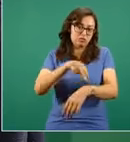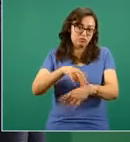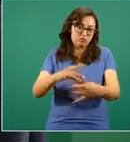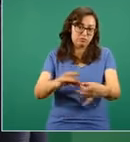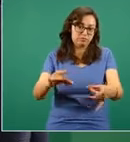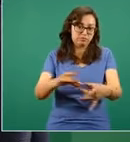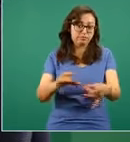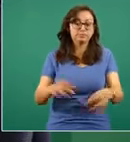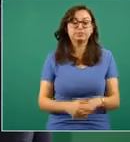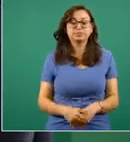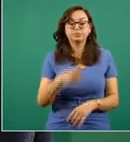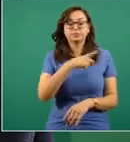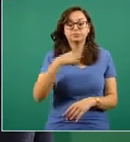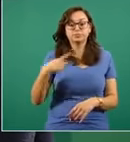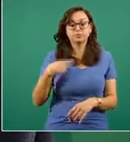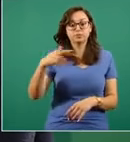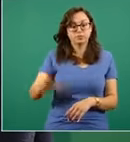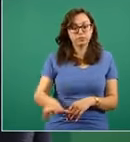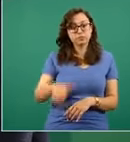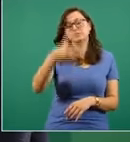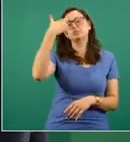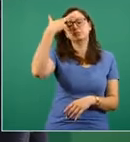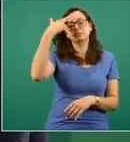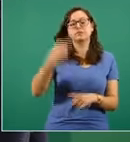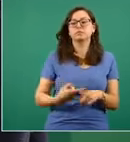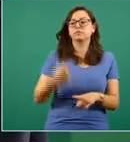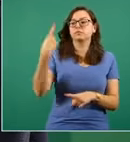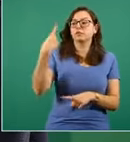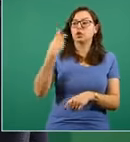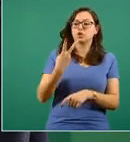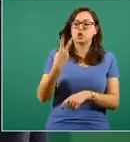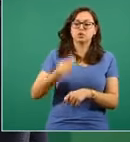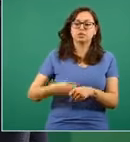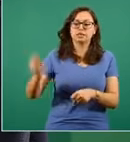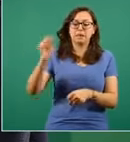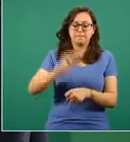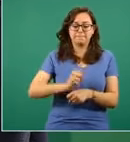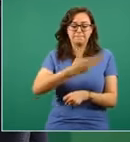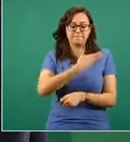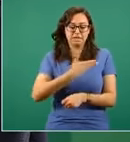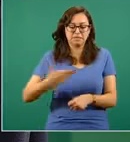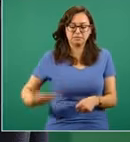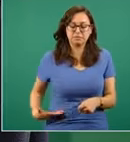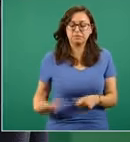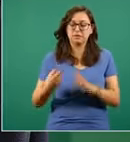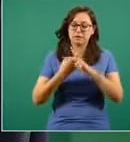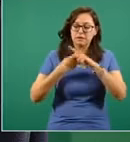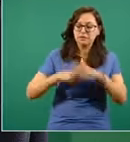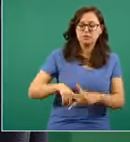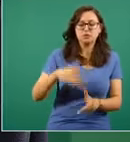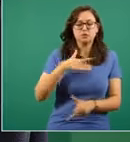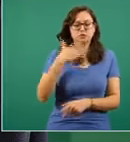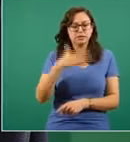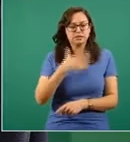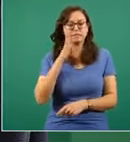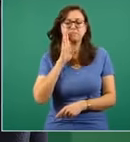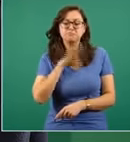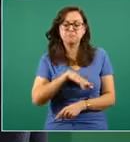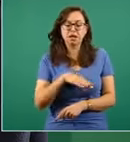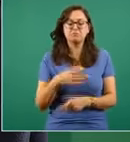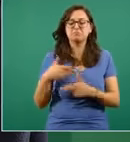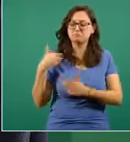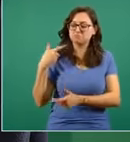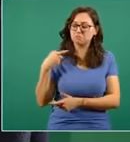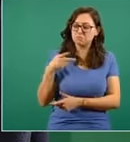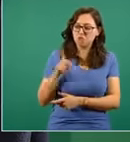inició con signos y síntomas un domingo, prácticamente hace 2 semanas. La evolución de él fue muy buena, es decir, los primeros